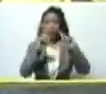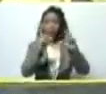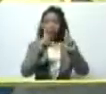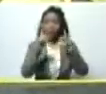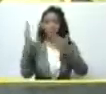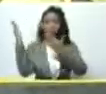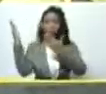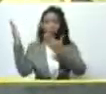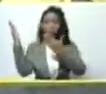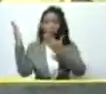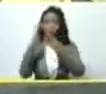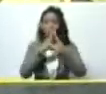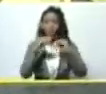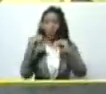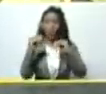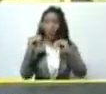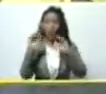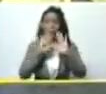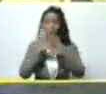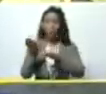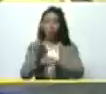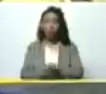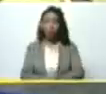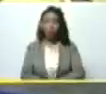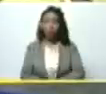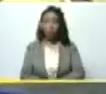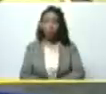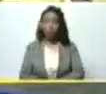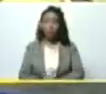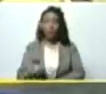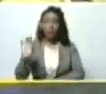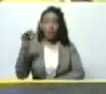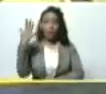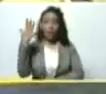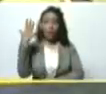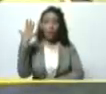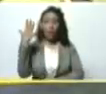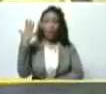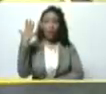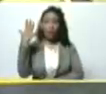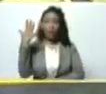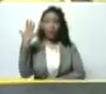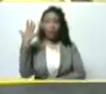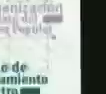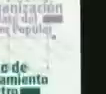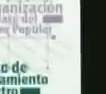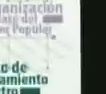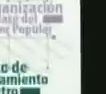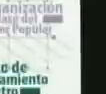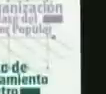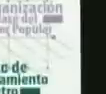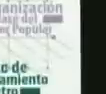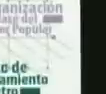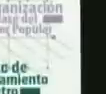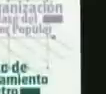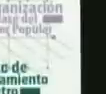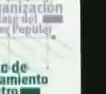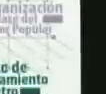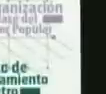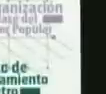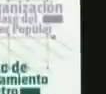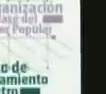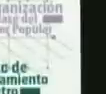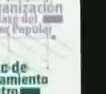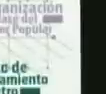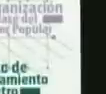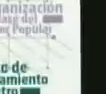con todo el apoyo la quinta quinta vértice organización de